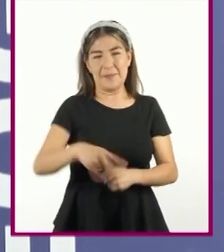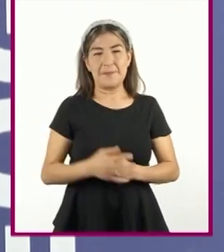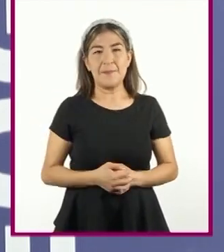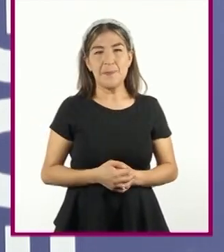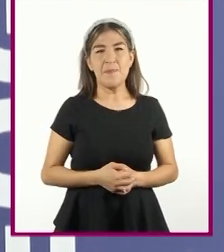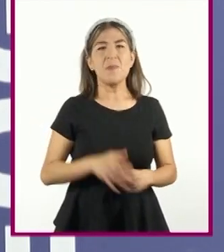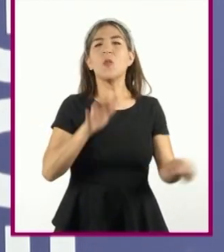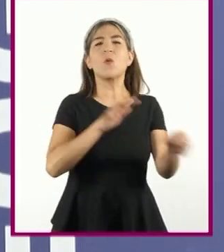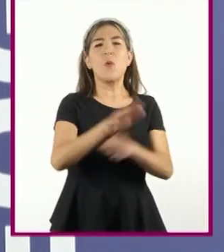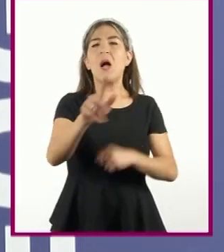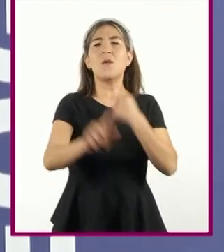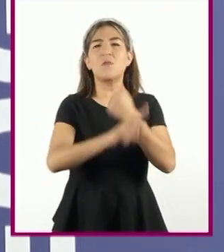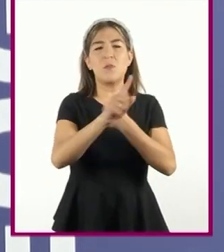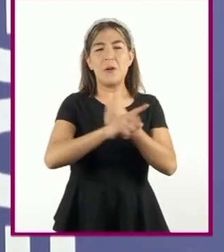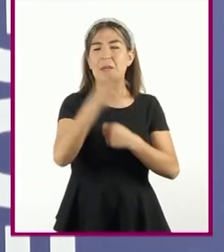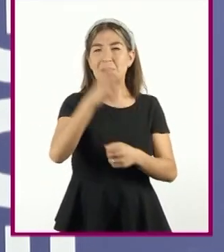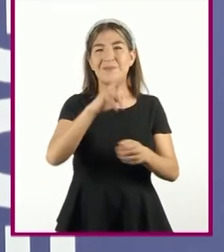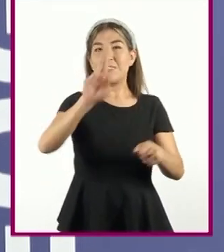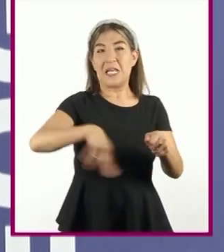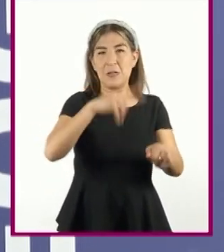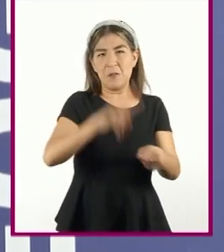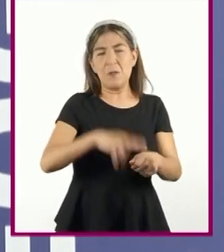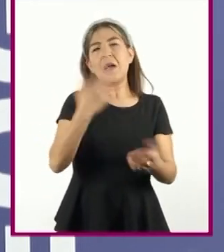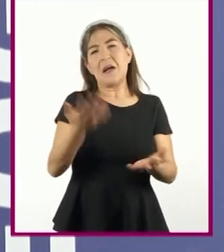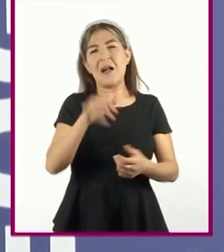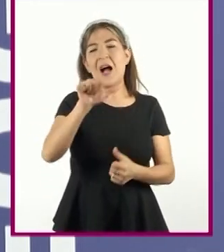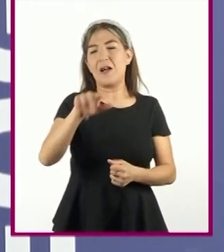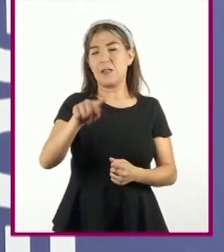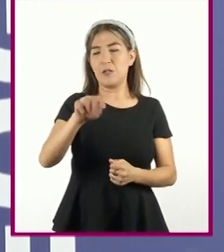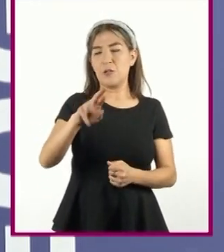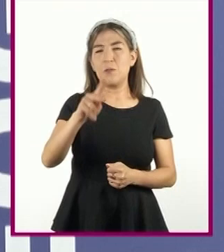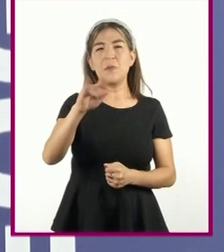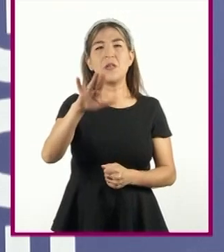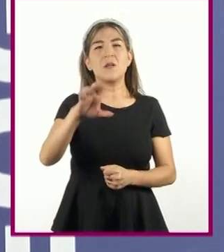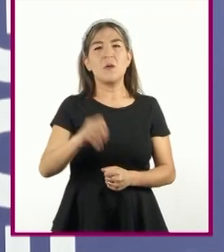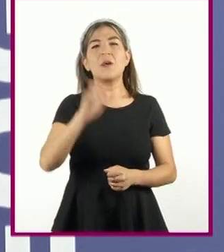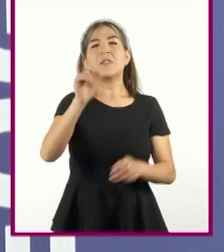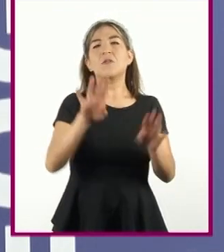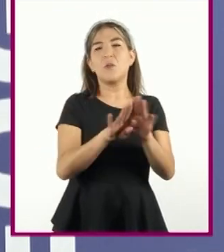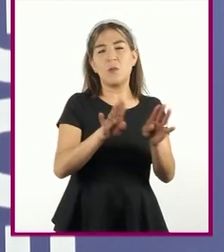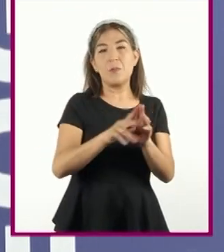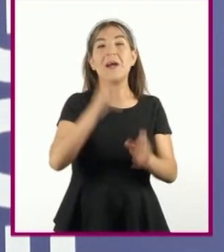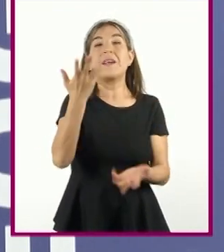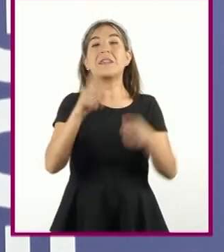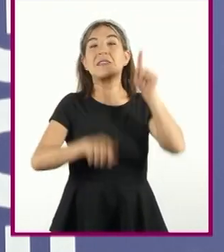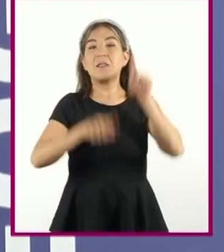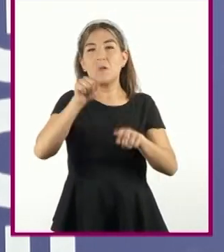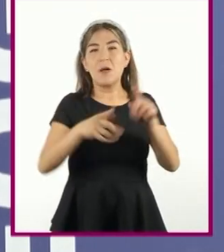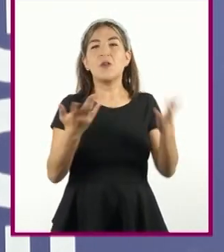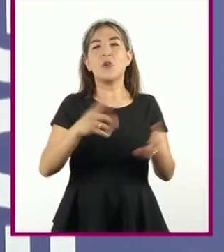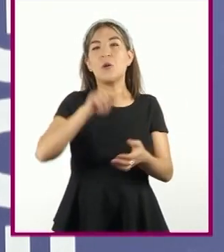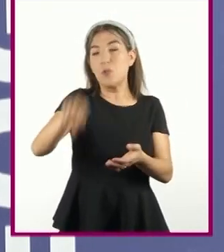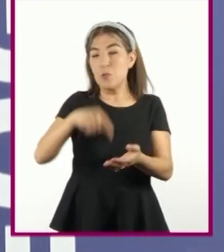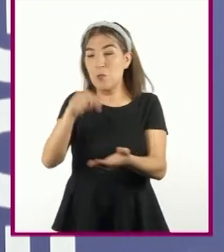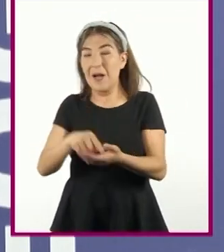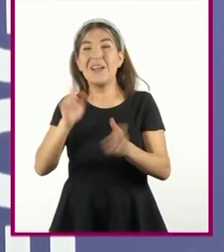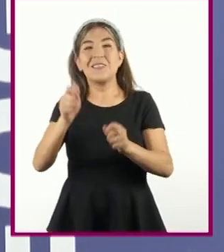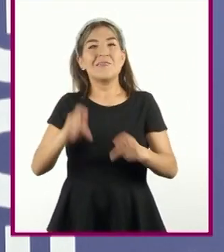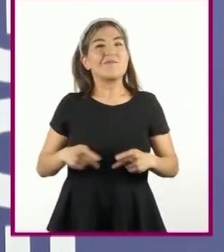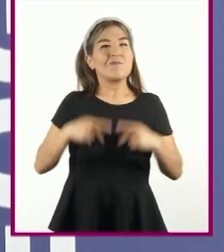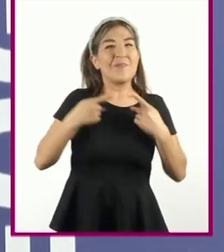Los efectos de un evento natural o antrópico serán más intensos según la vulnerabilidad de la